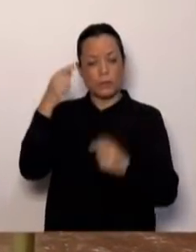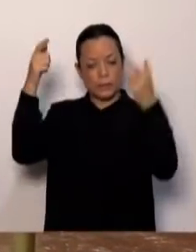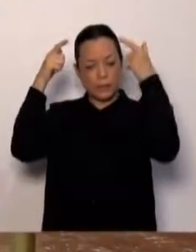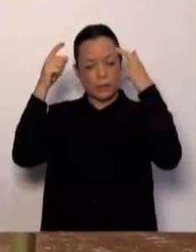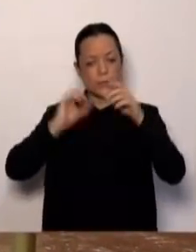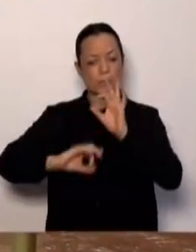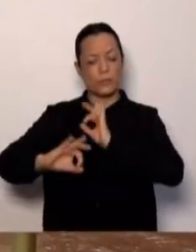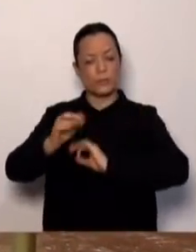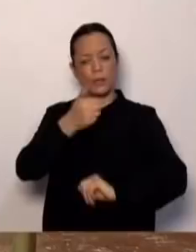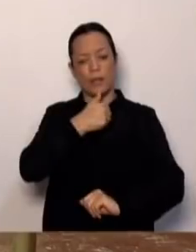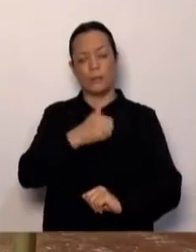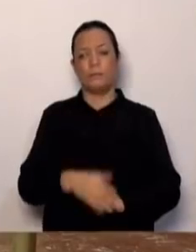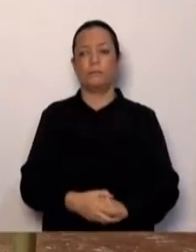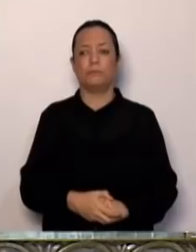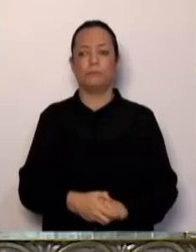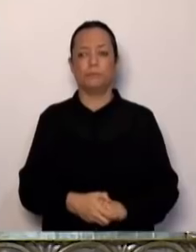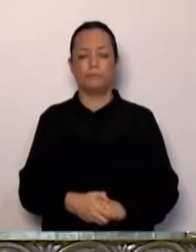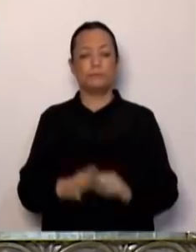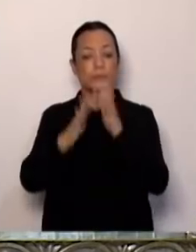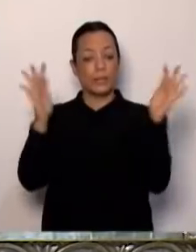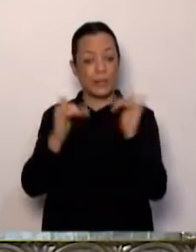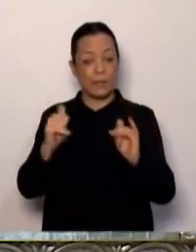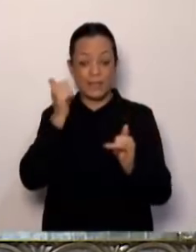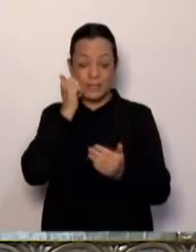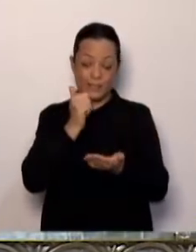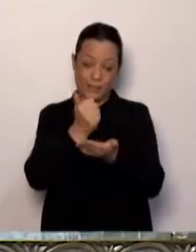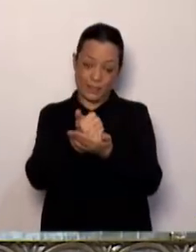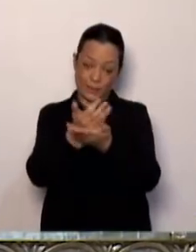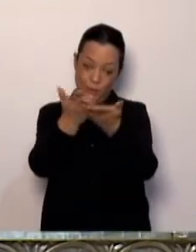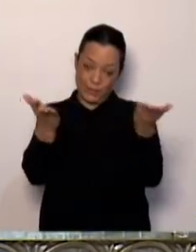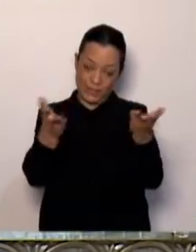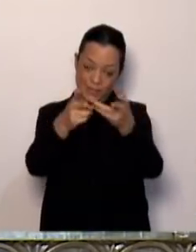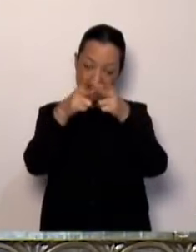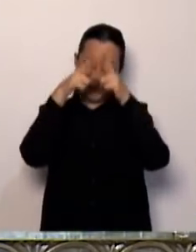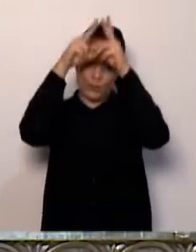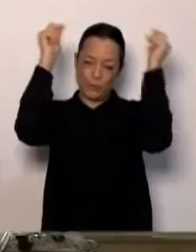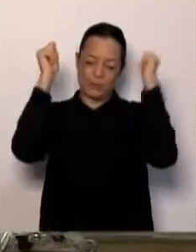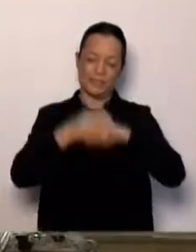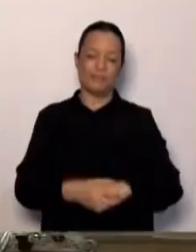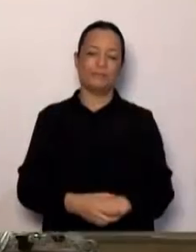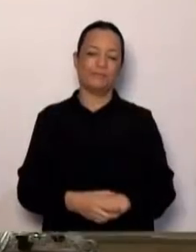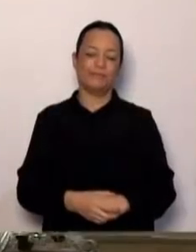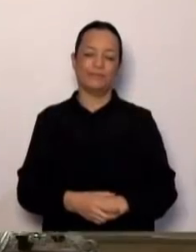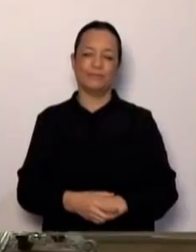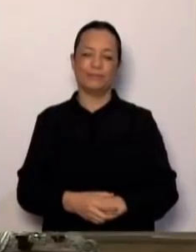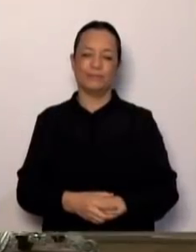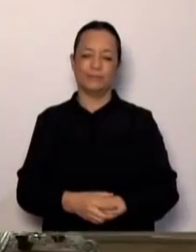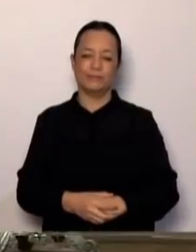siglos de los siglos, la paz del Señor esté siempre con ustedes.